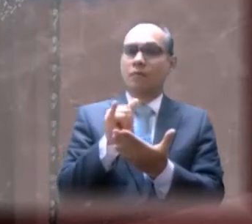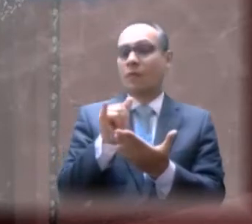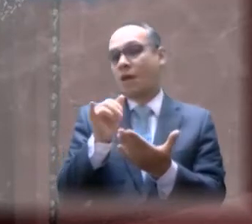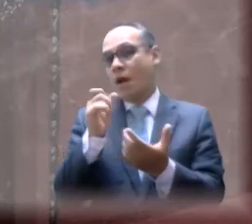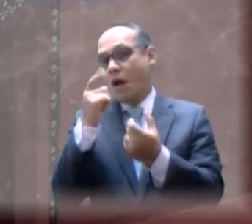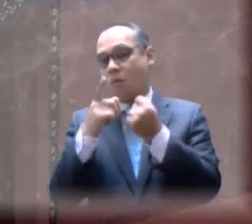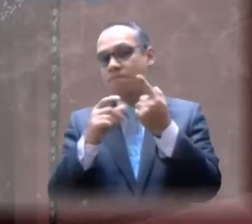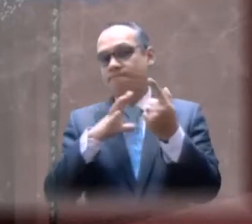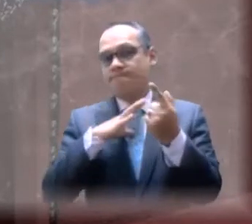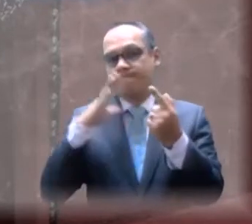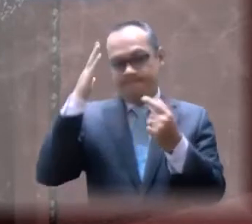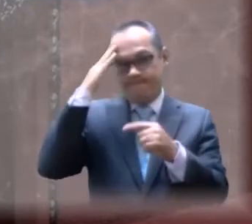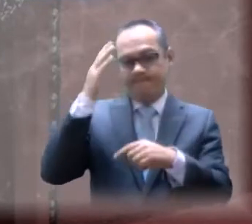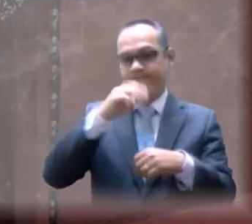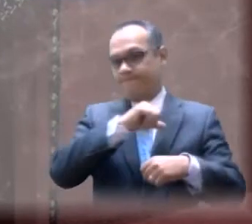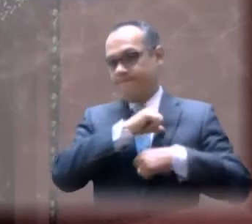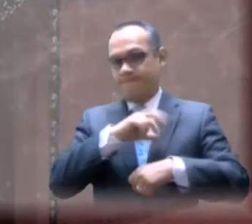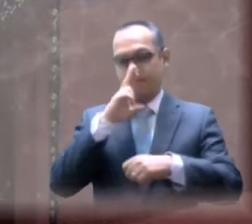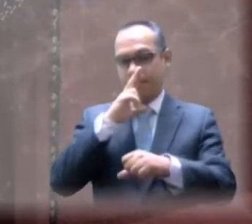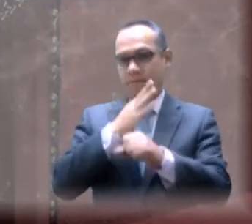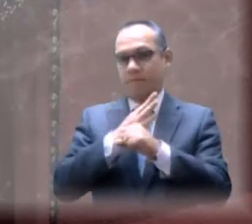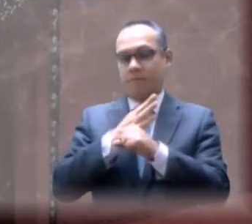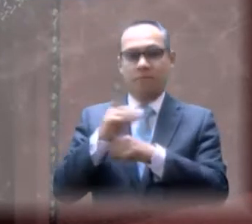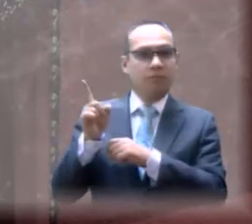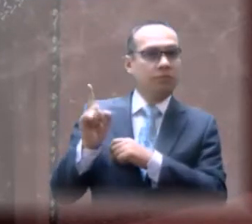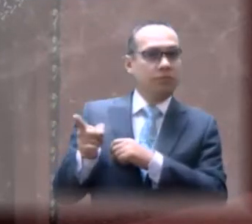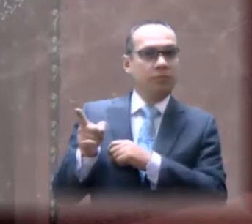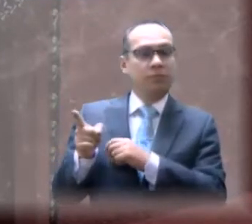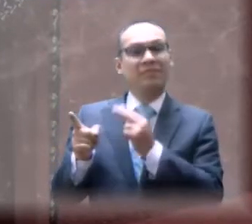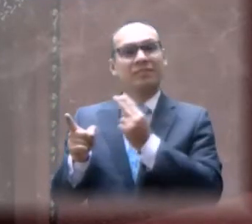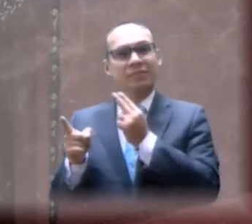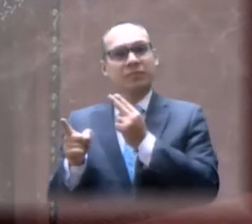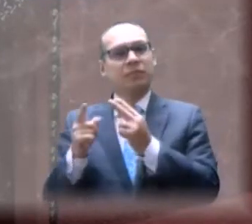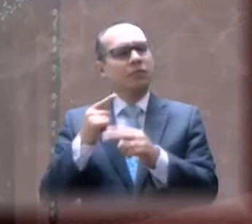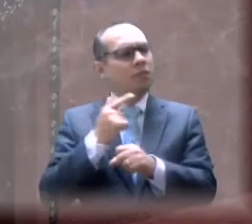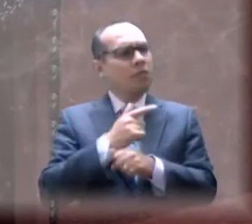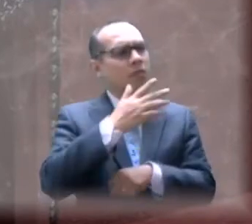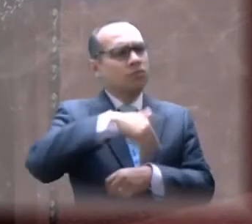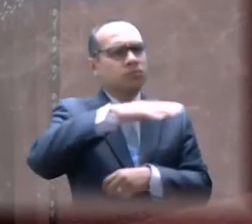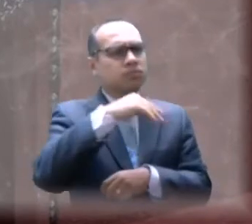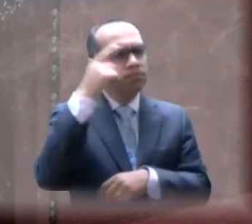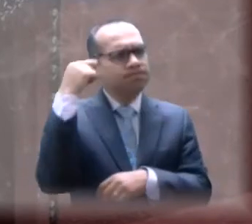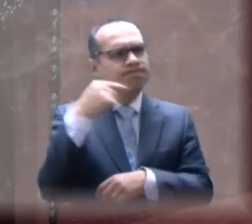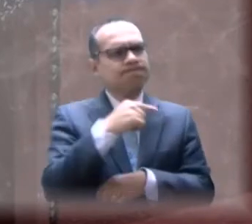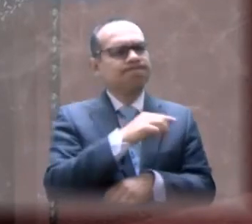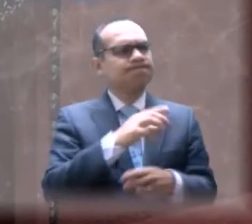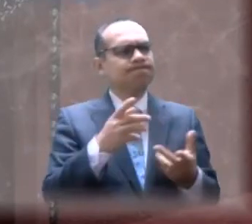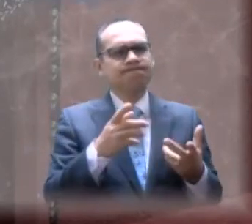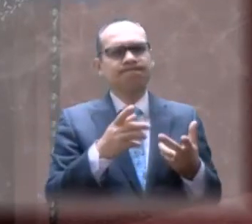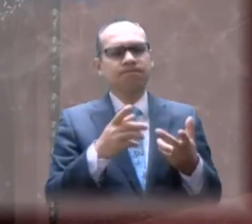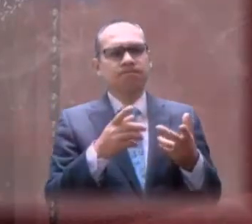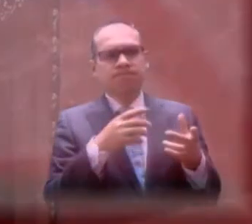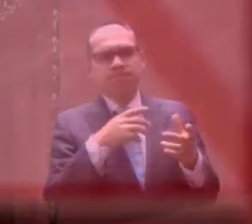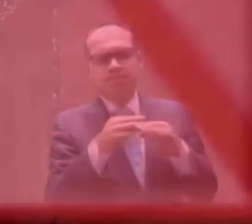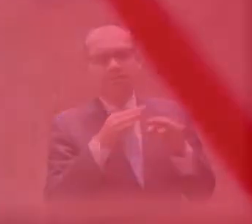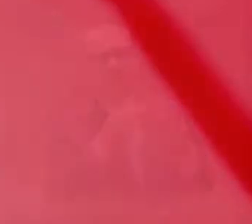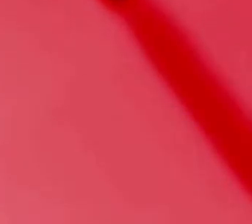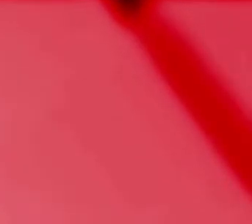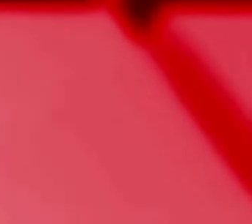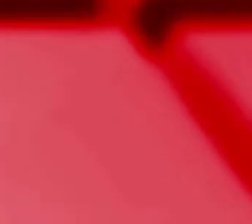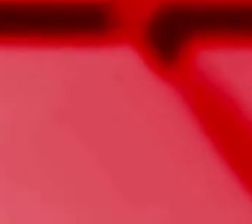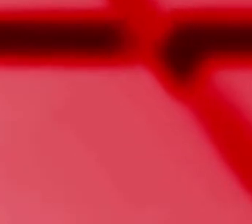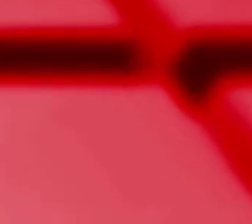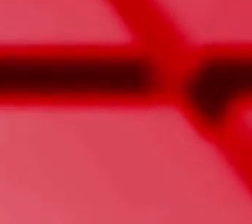facultades se incluya el que busque designar a los servidores públicos municipales con criterios de paridad de género.